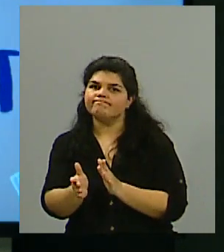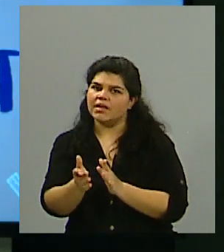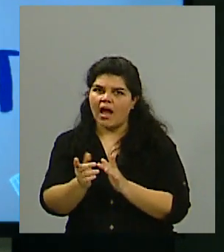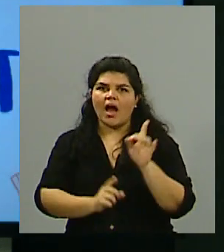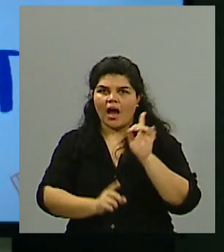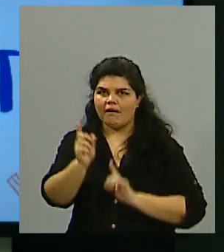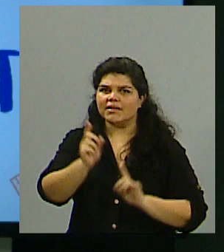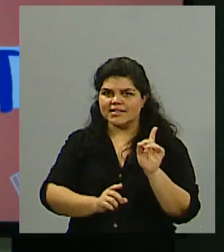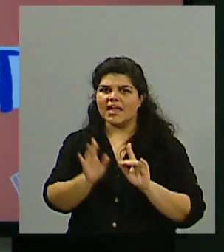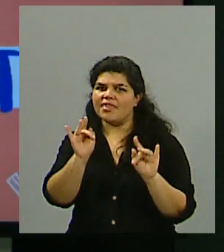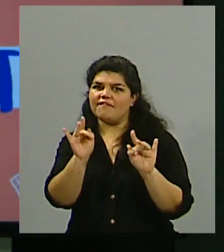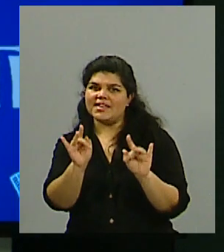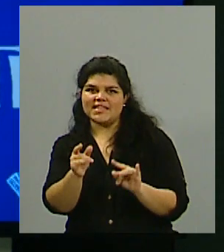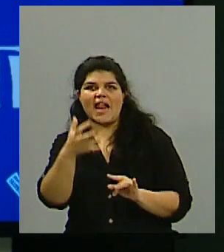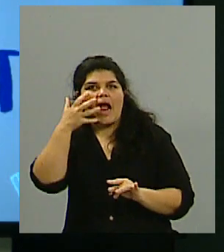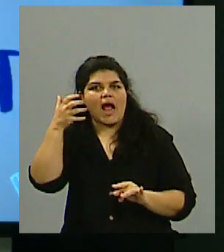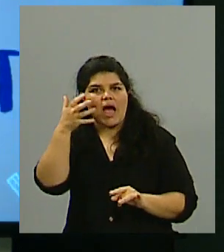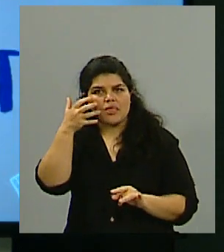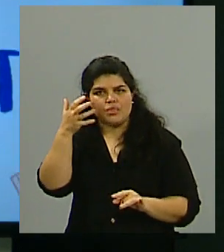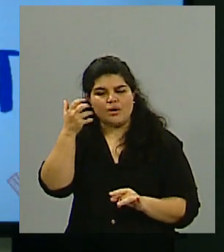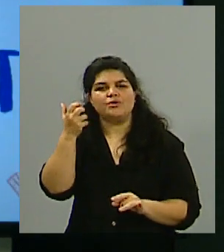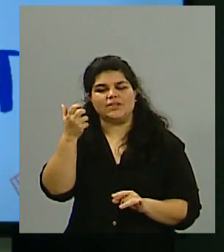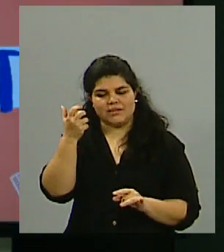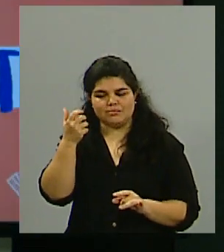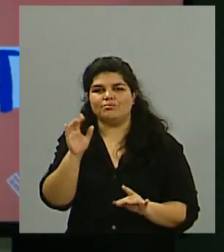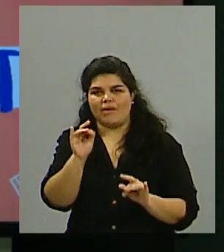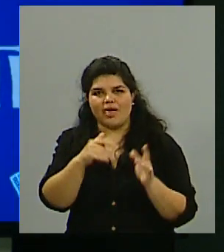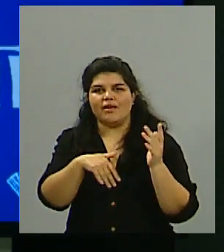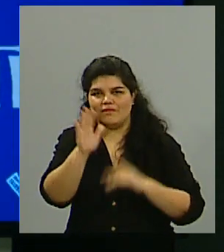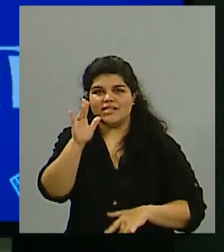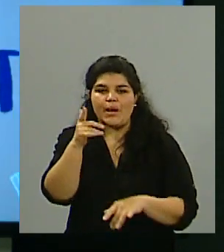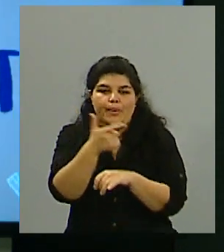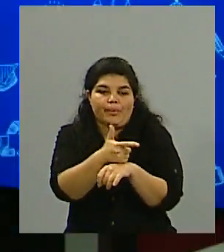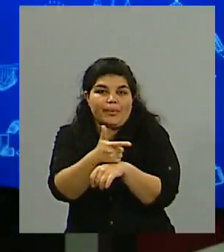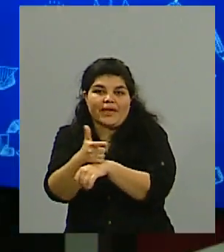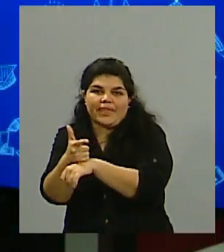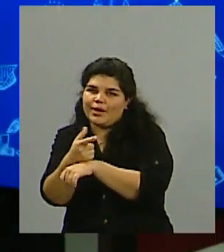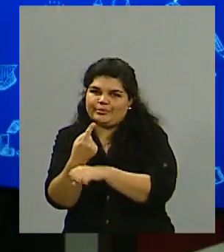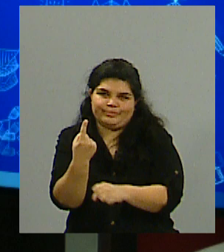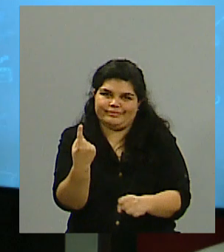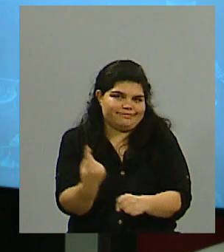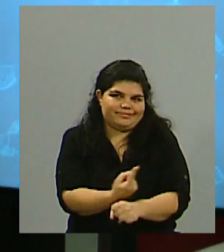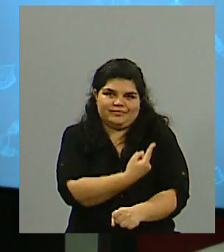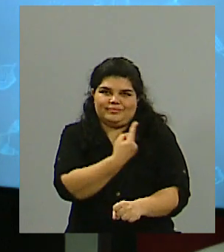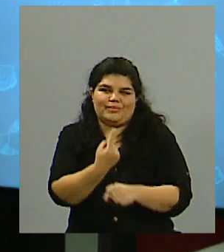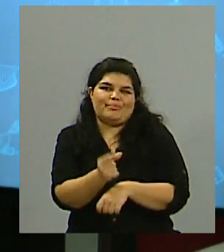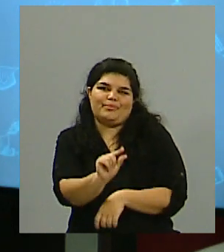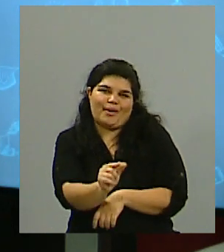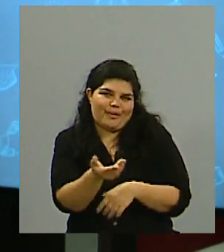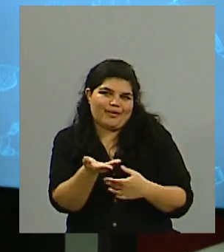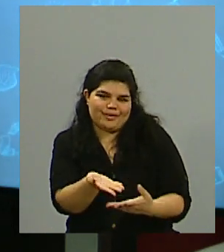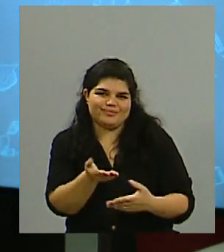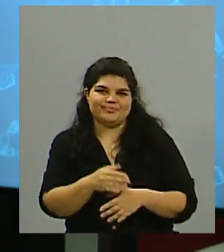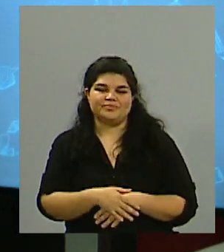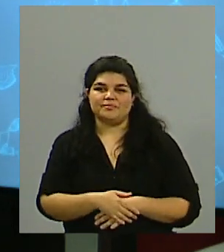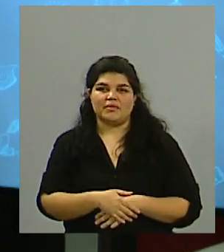ahí el captarlos en el momento es bastante más complejo, entonces no tenemos tantos videos. Claro, ¿y cómo son las técnicas que se utilizan?